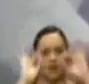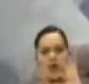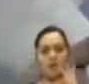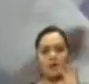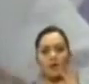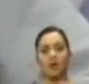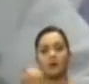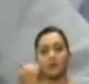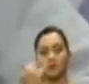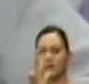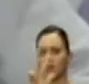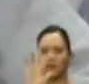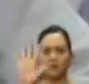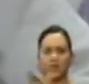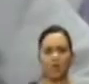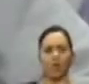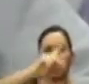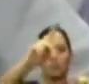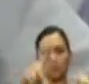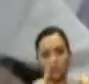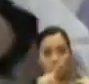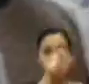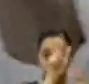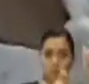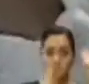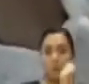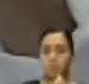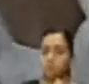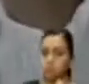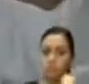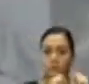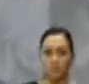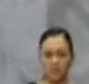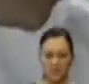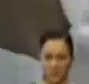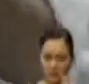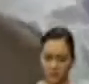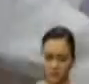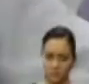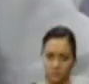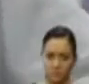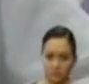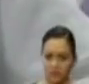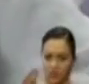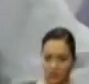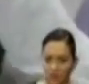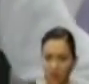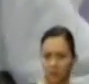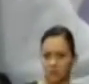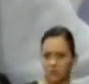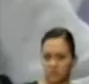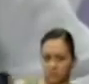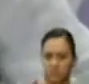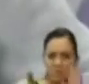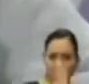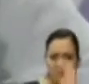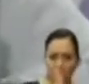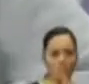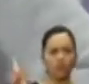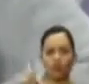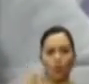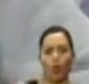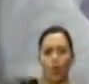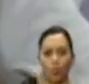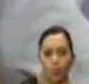la gente nos quiere tanto, porque no es que es de vestirse de luto, no es que hablar cualquier cosa, es de cumplir, estar en el